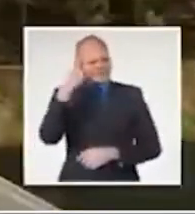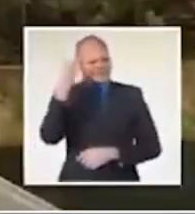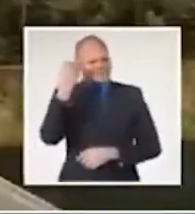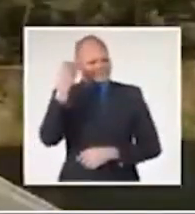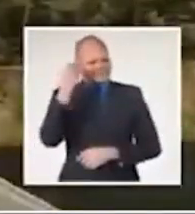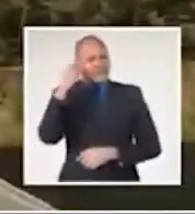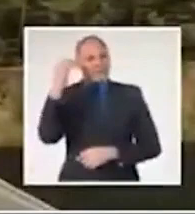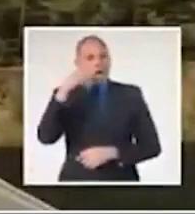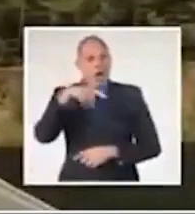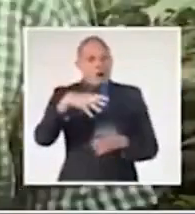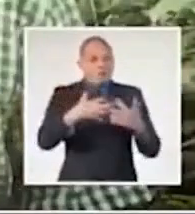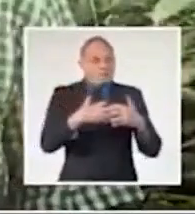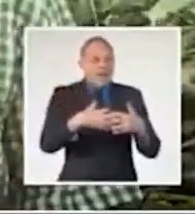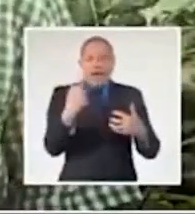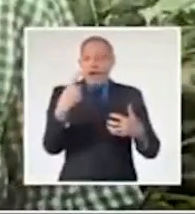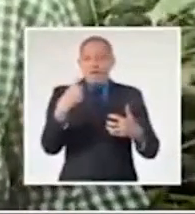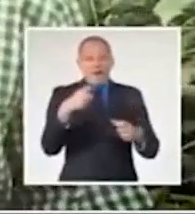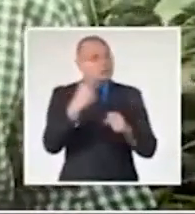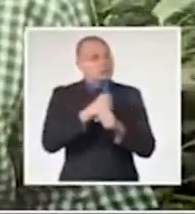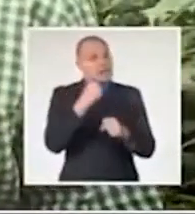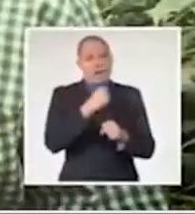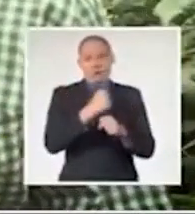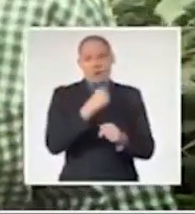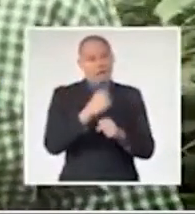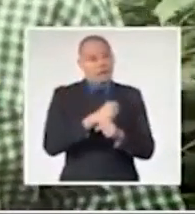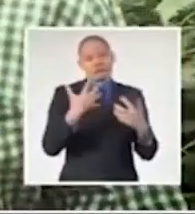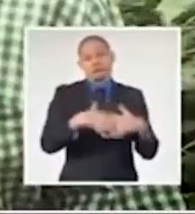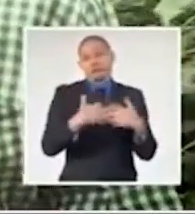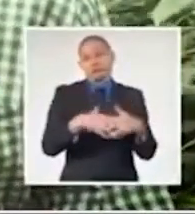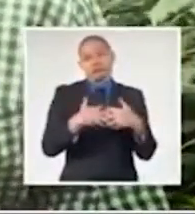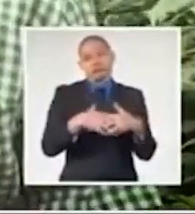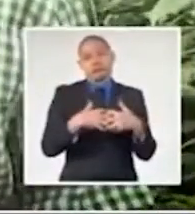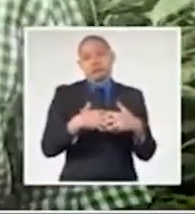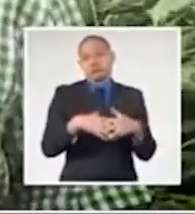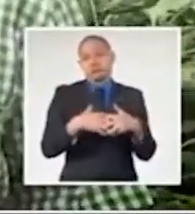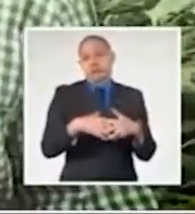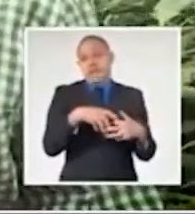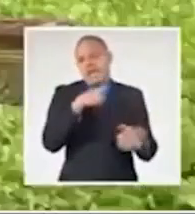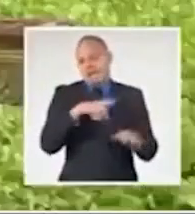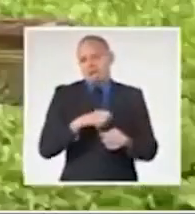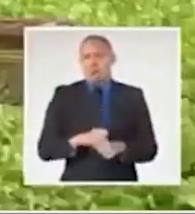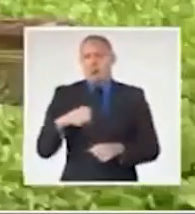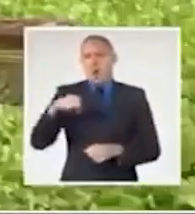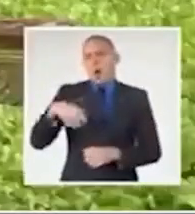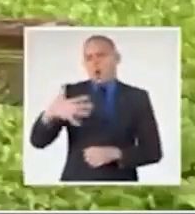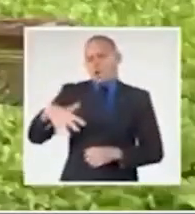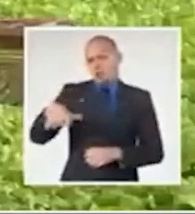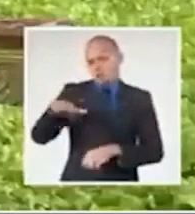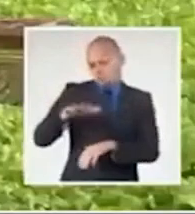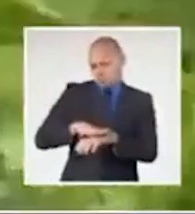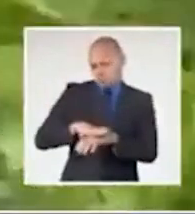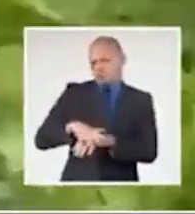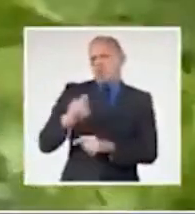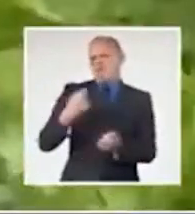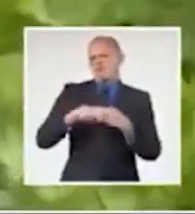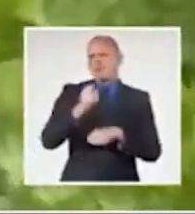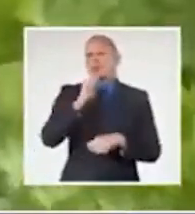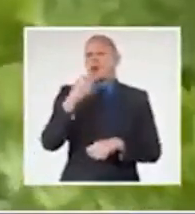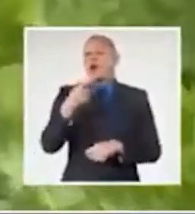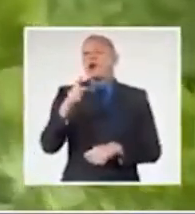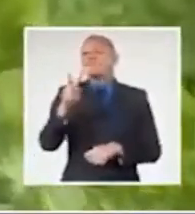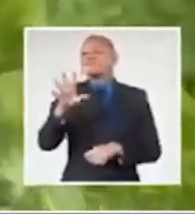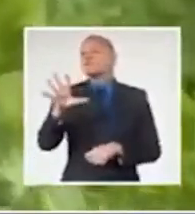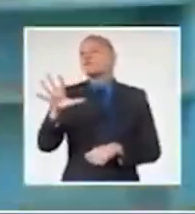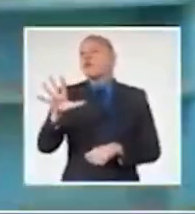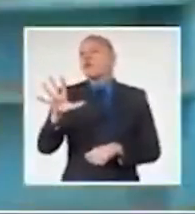tenemos como lo que nosotros producimos porque por ejemplo hoy en la lechuga yo lo puedo vender a 25 personas en la cooperativa primero huelga